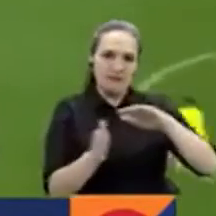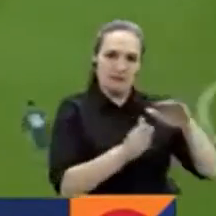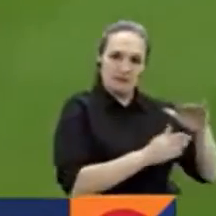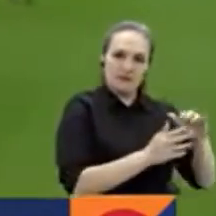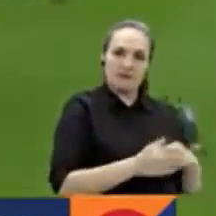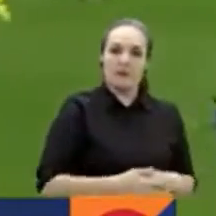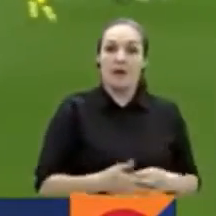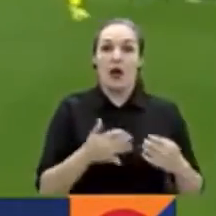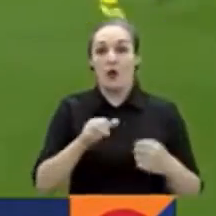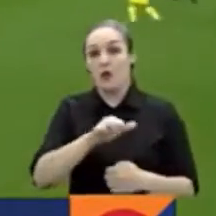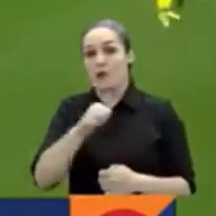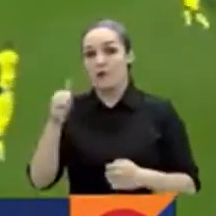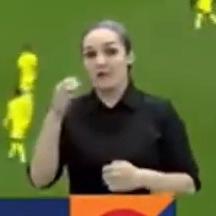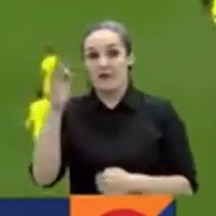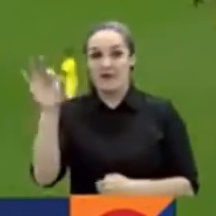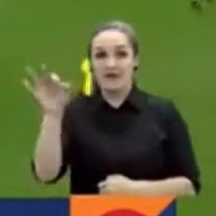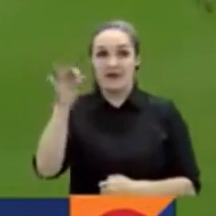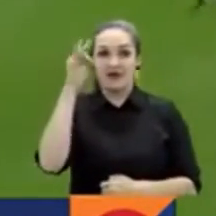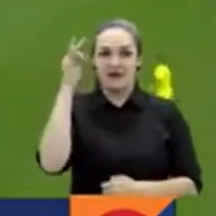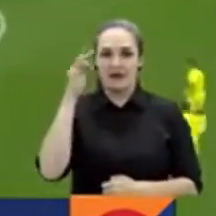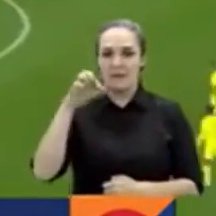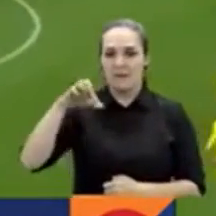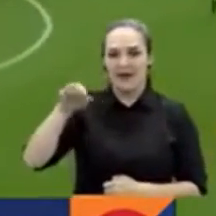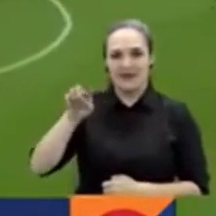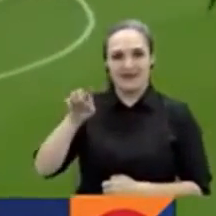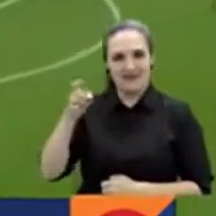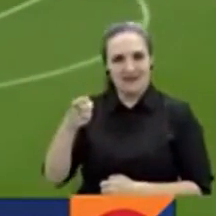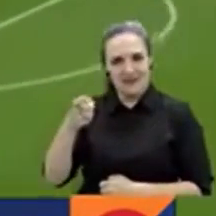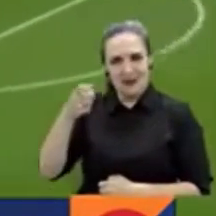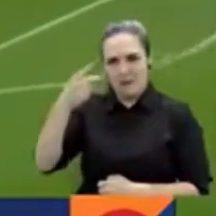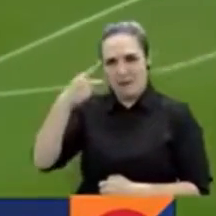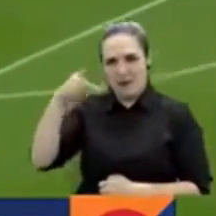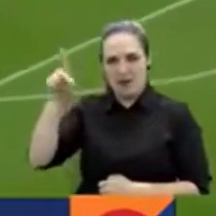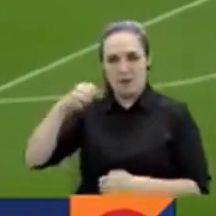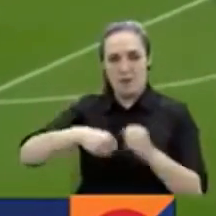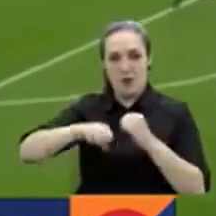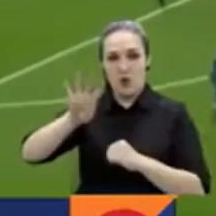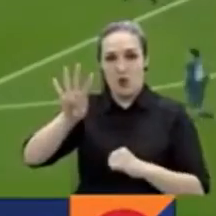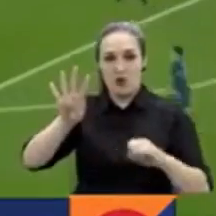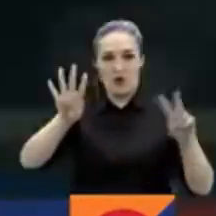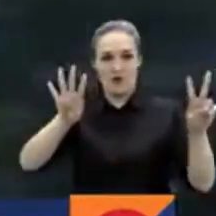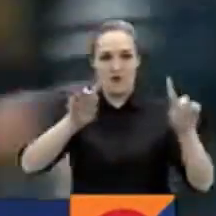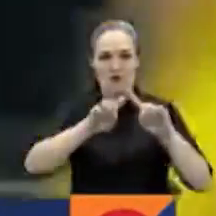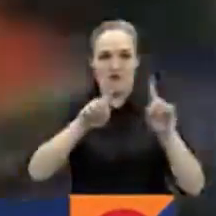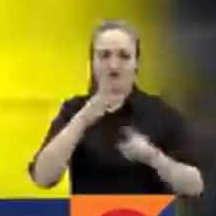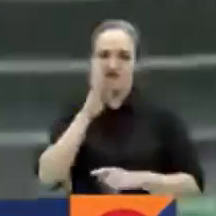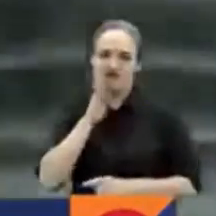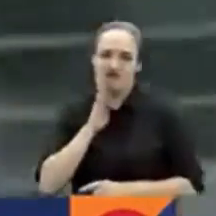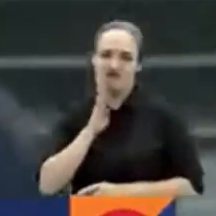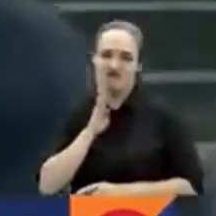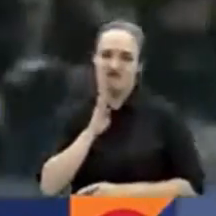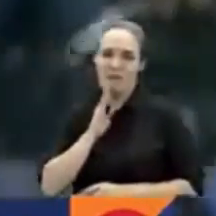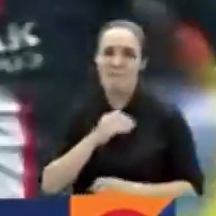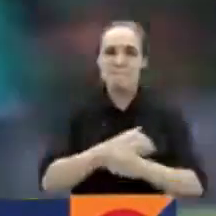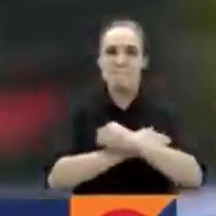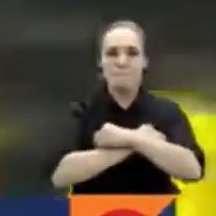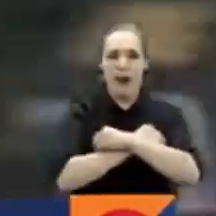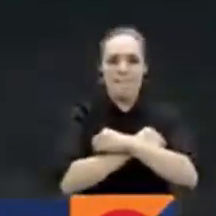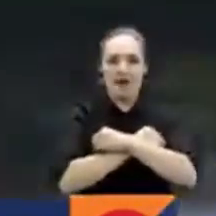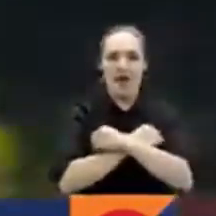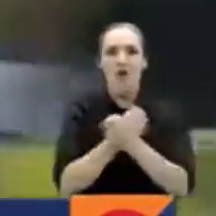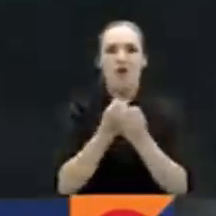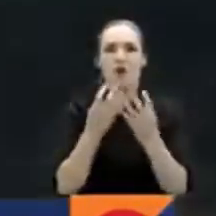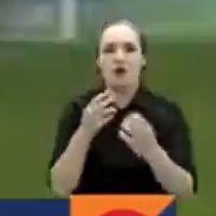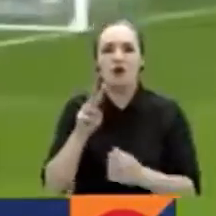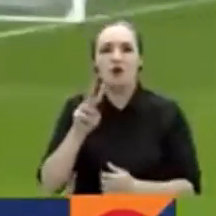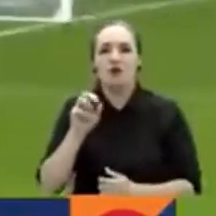página y nos vamos a Francia, donde el PSG ganó 4-2, pero el punto alto llegó con el gol número 201 de